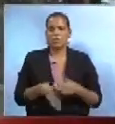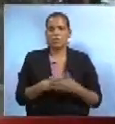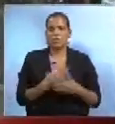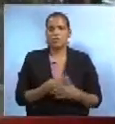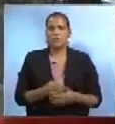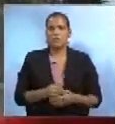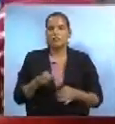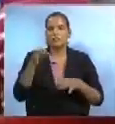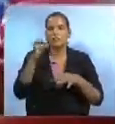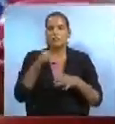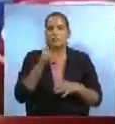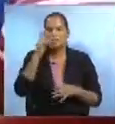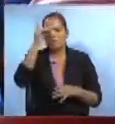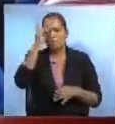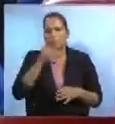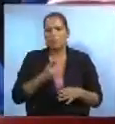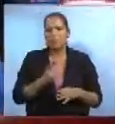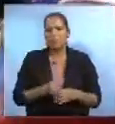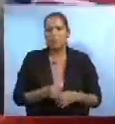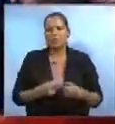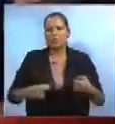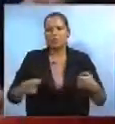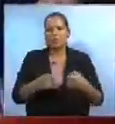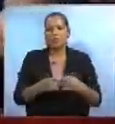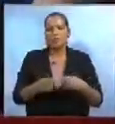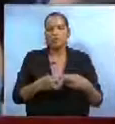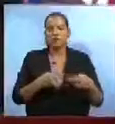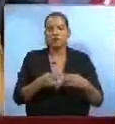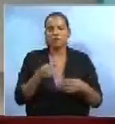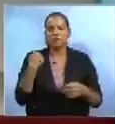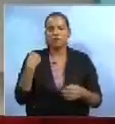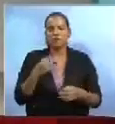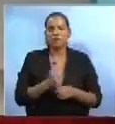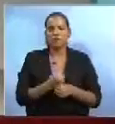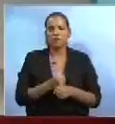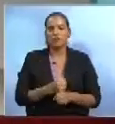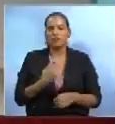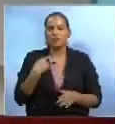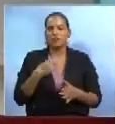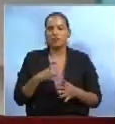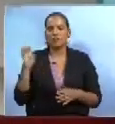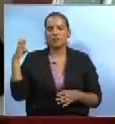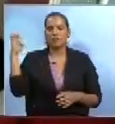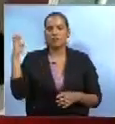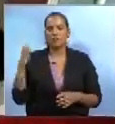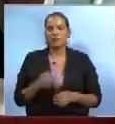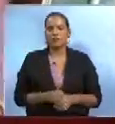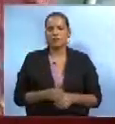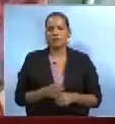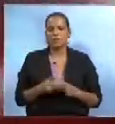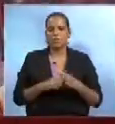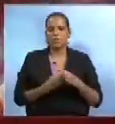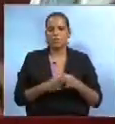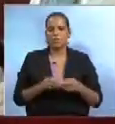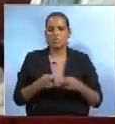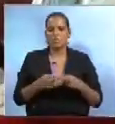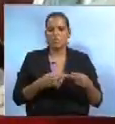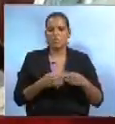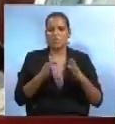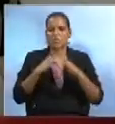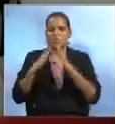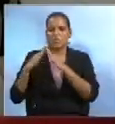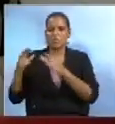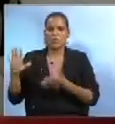voz y voto. Por ello, el Comité de Reconstrucción debe actuar ya de manera concreta, empezar a reconstruir